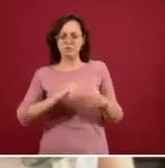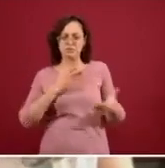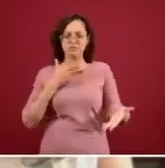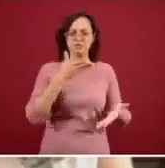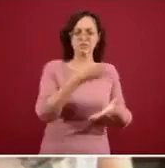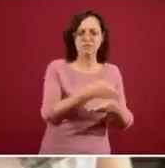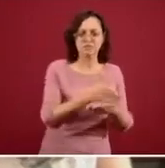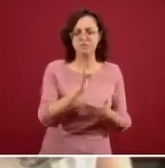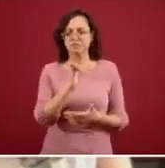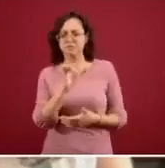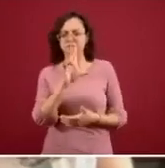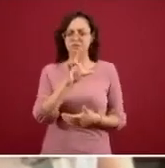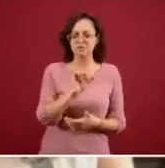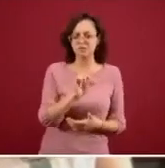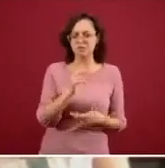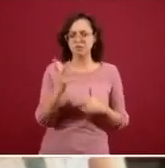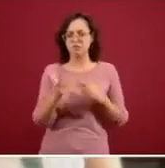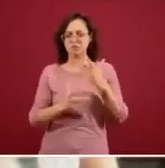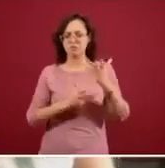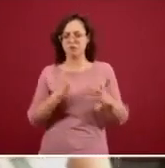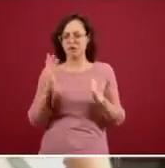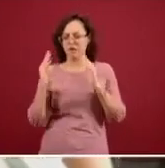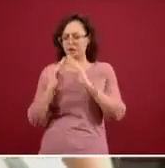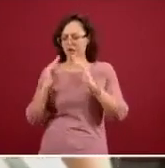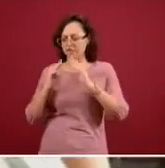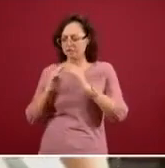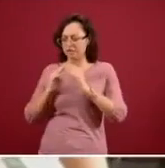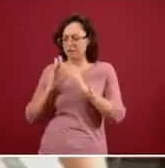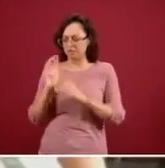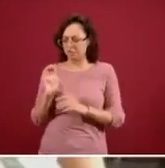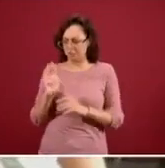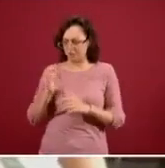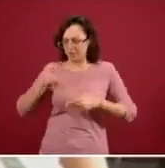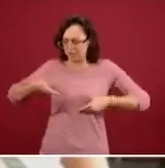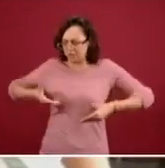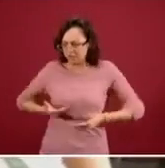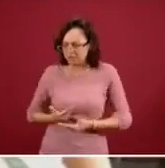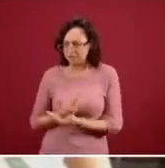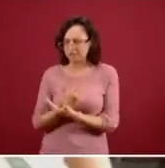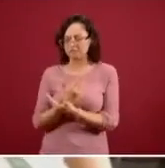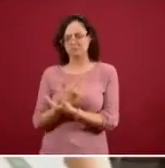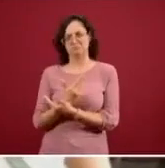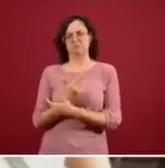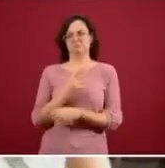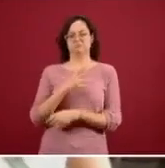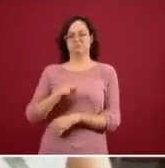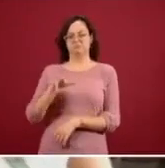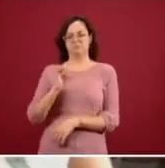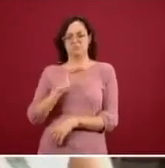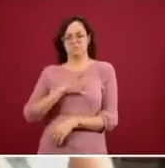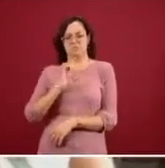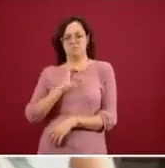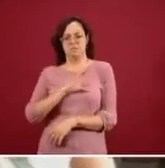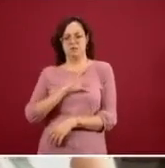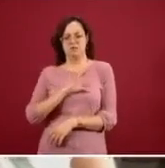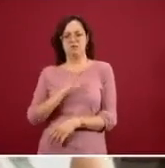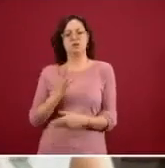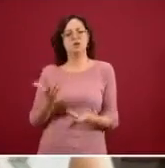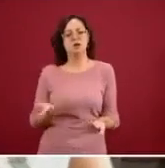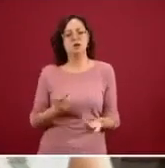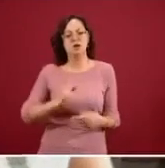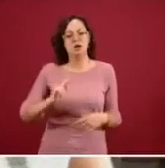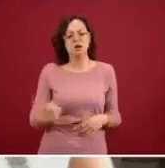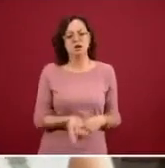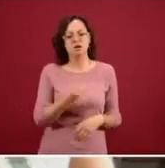una cultura de tener como partos en casa. Entonces, quería preguntarle cuáles son los cuidados que debemos